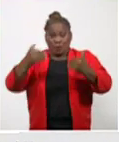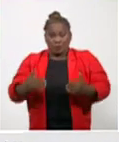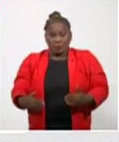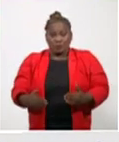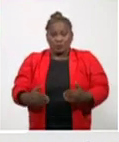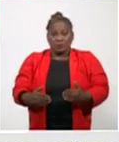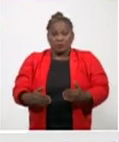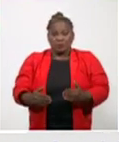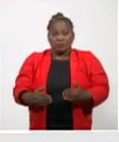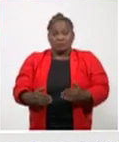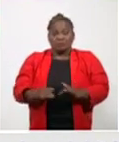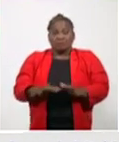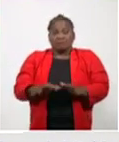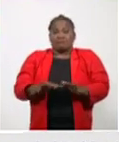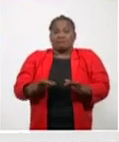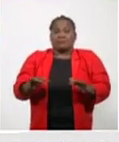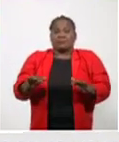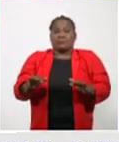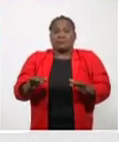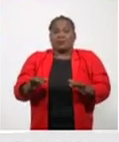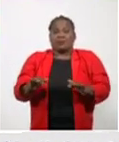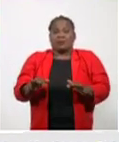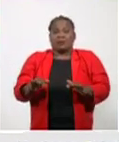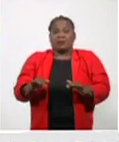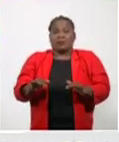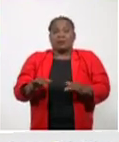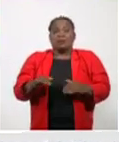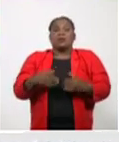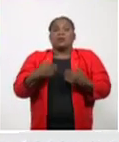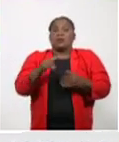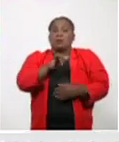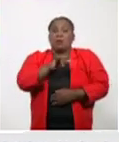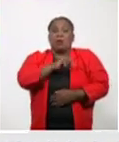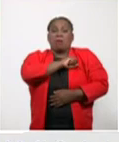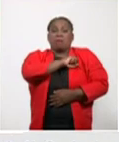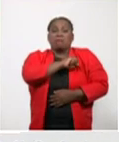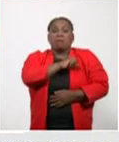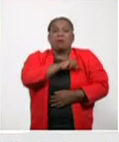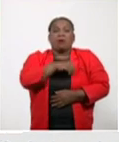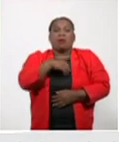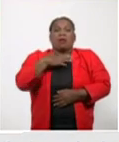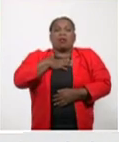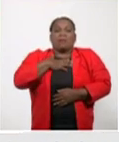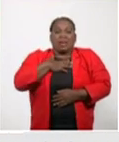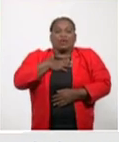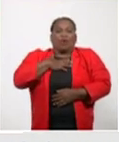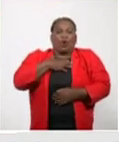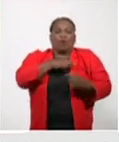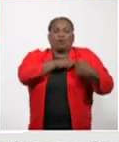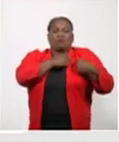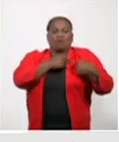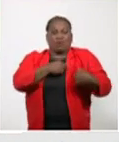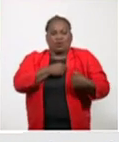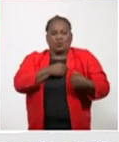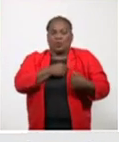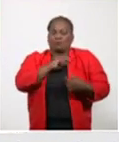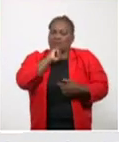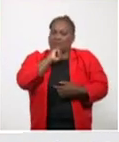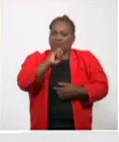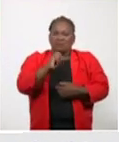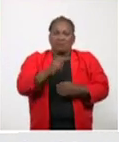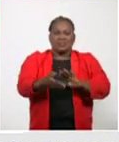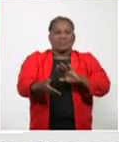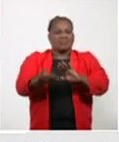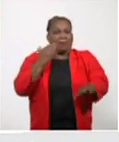hace un momento determinado una parada cardiorrespiratoria, de la cual tampoco fue posible su